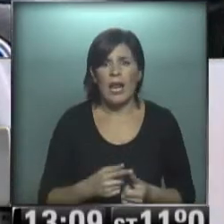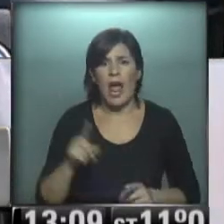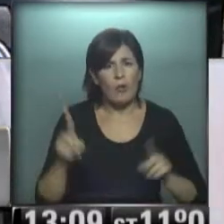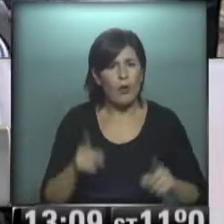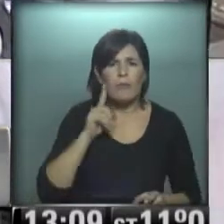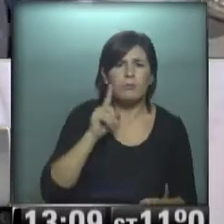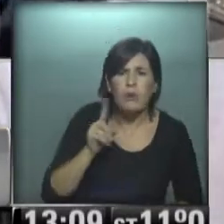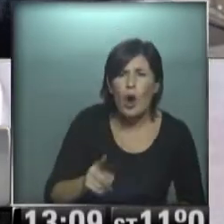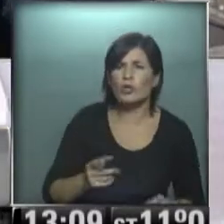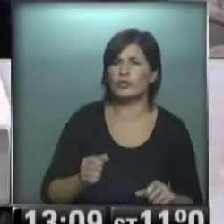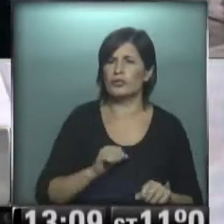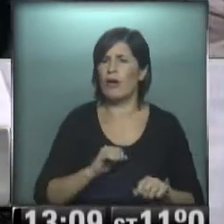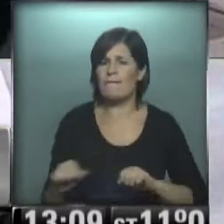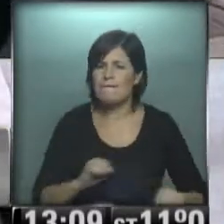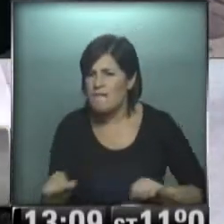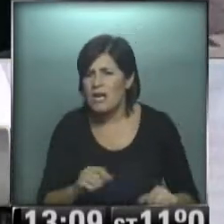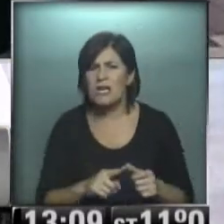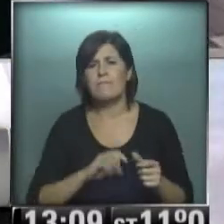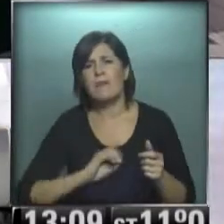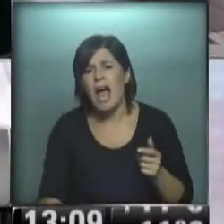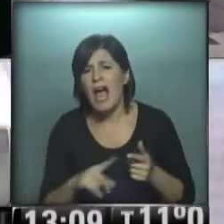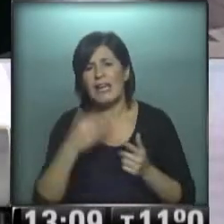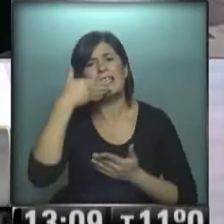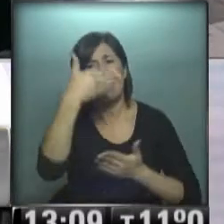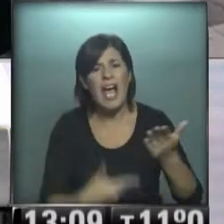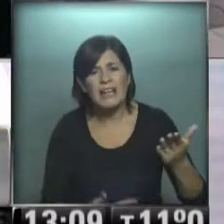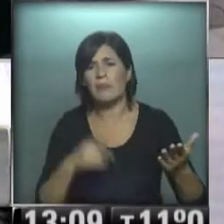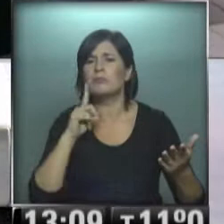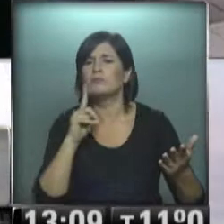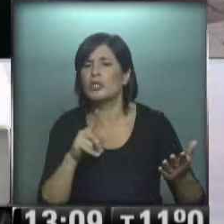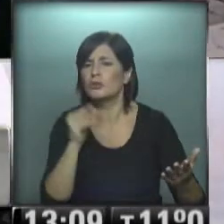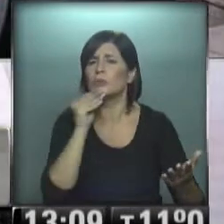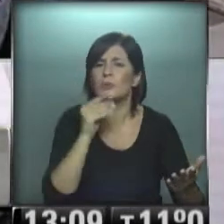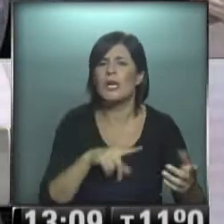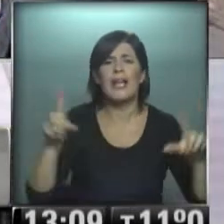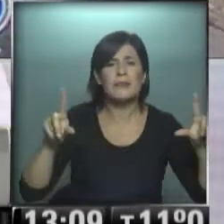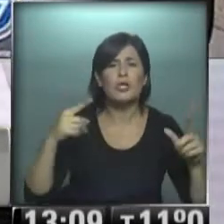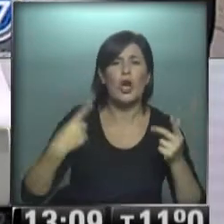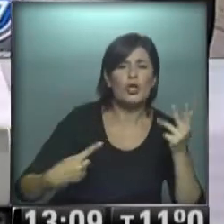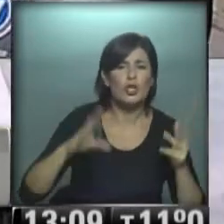leche en la utilización de esta carta por algunos medios.